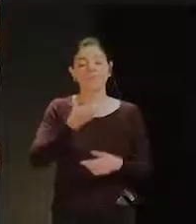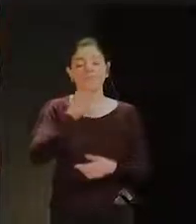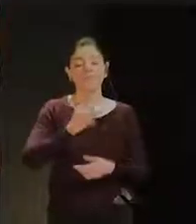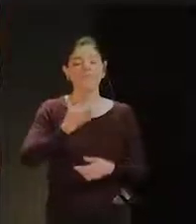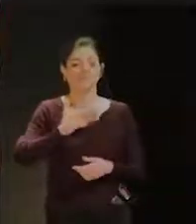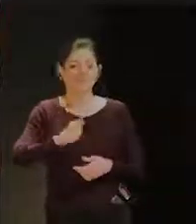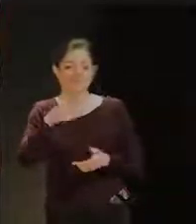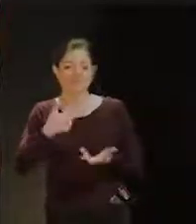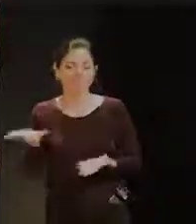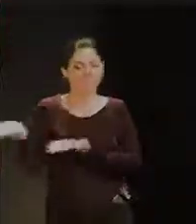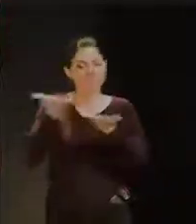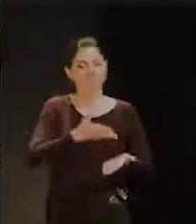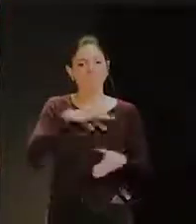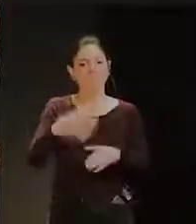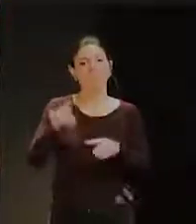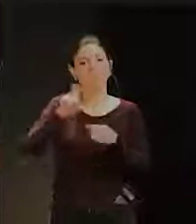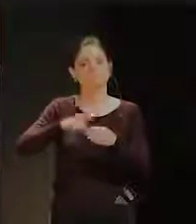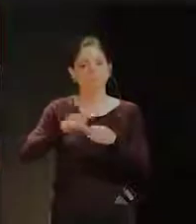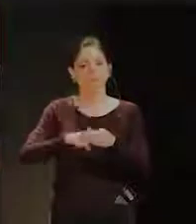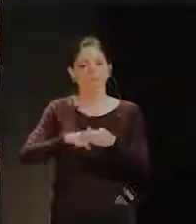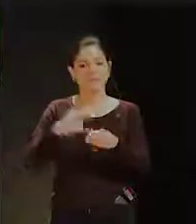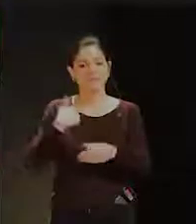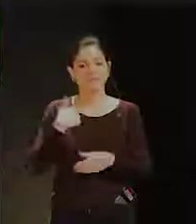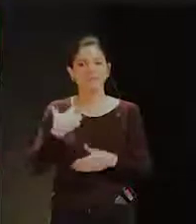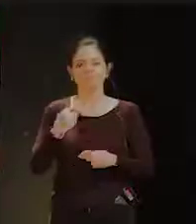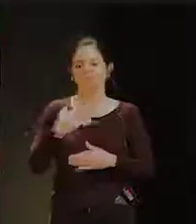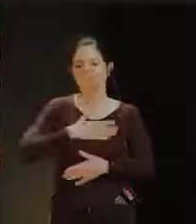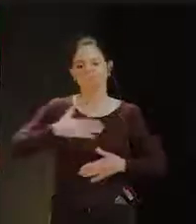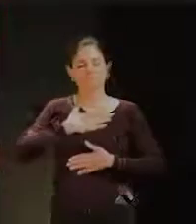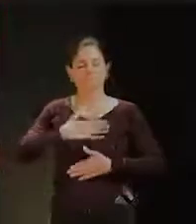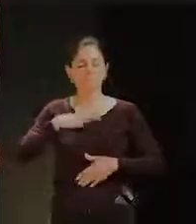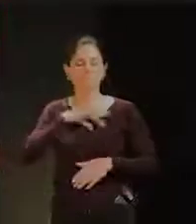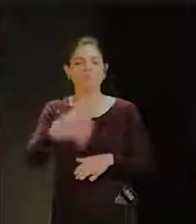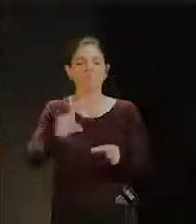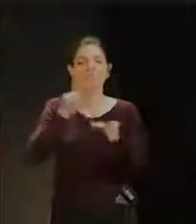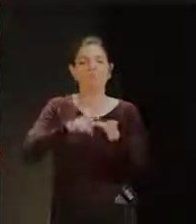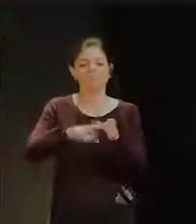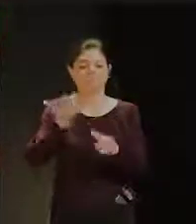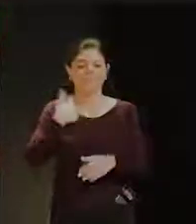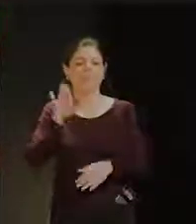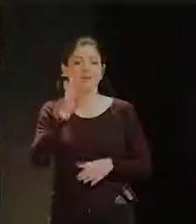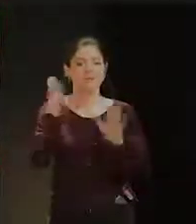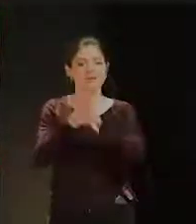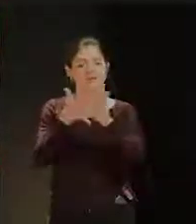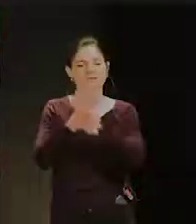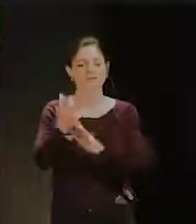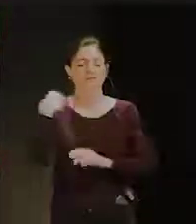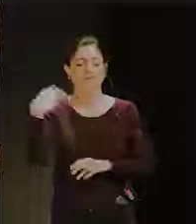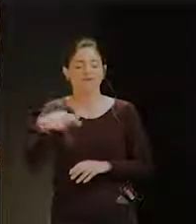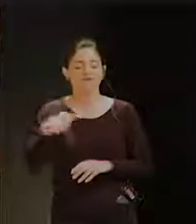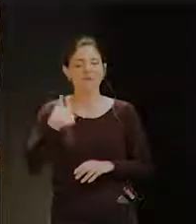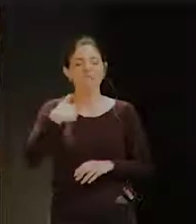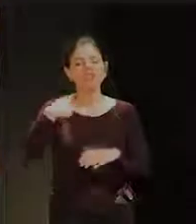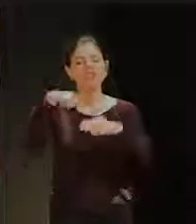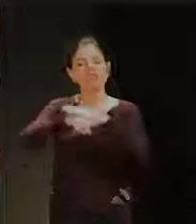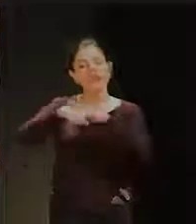en España por invitarnos a participar. Estoy muy entusiasmado para poder participar, como he dicho. Soy Natalie y soy